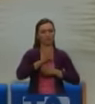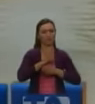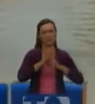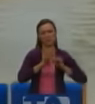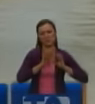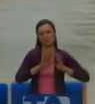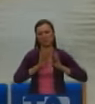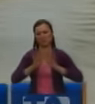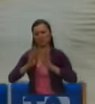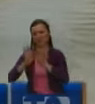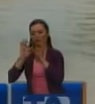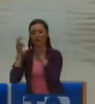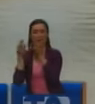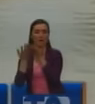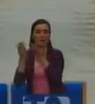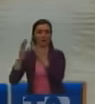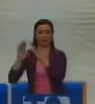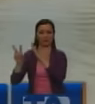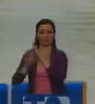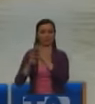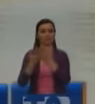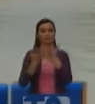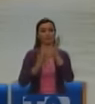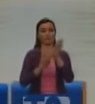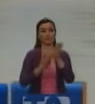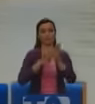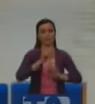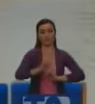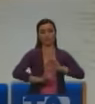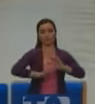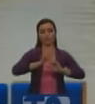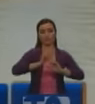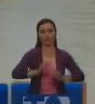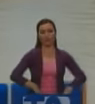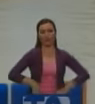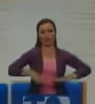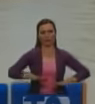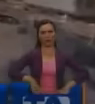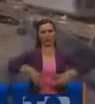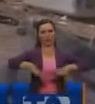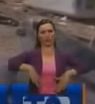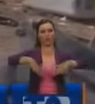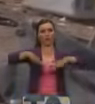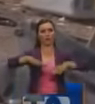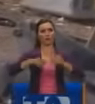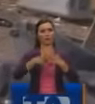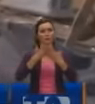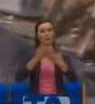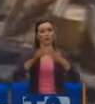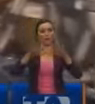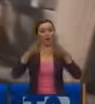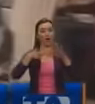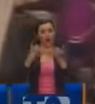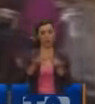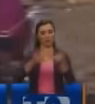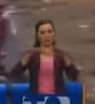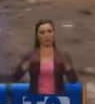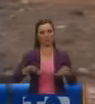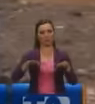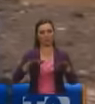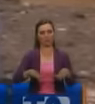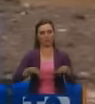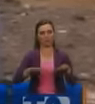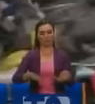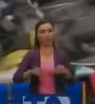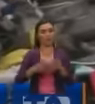evacuar lo que es la familia, pero no nos dio chance porque de poco a poco se fue subiendo la marea. De a poco el agua va bajando, sin embargo, a su